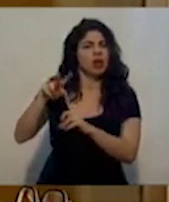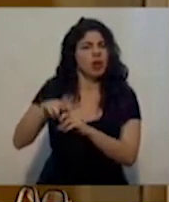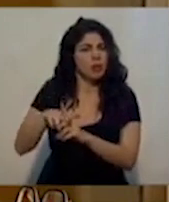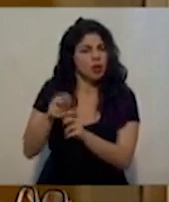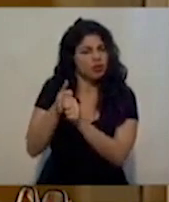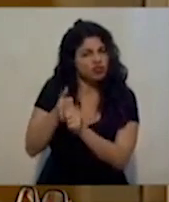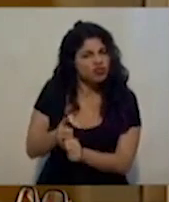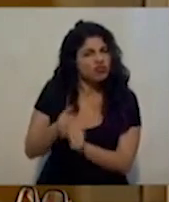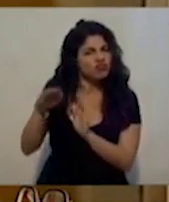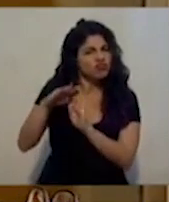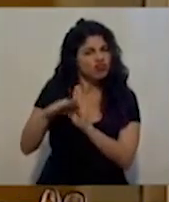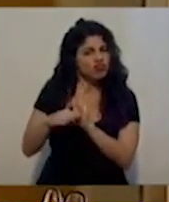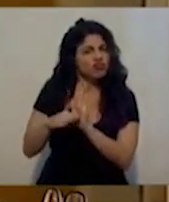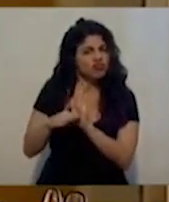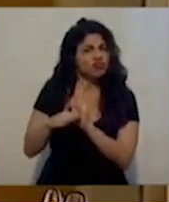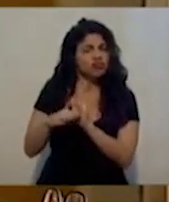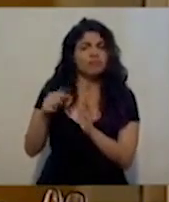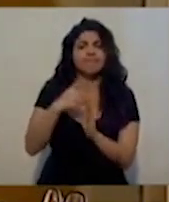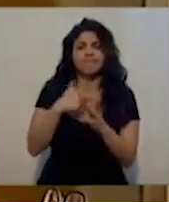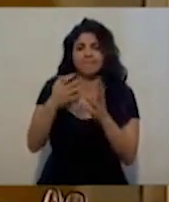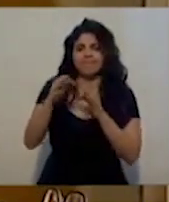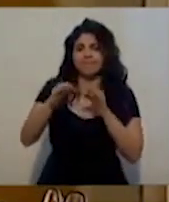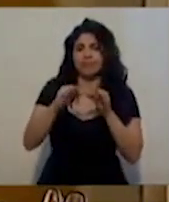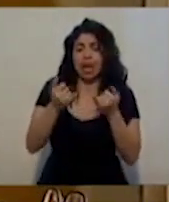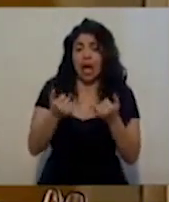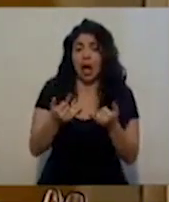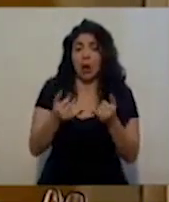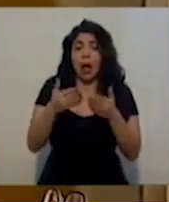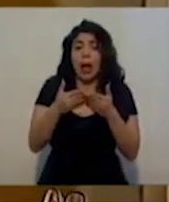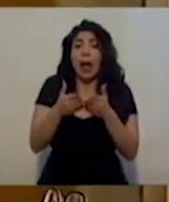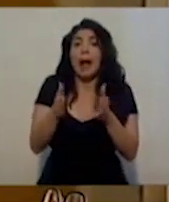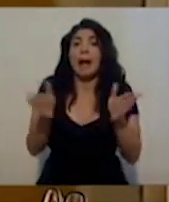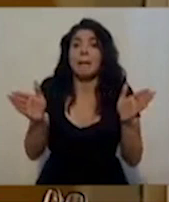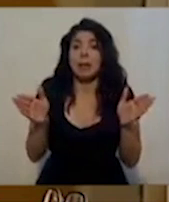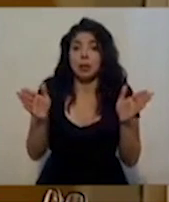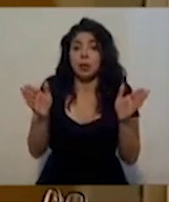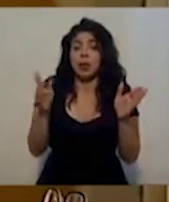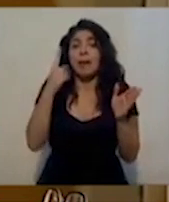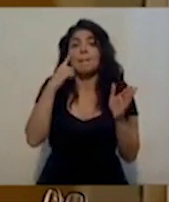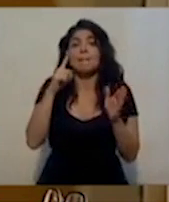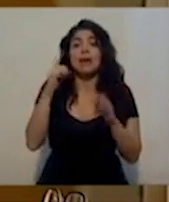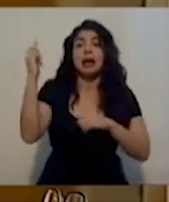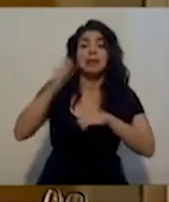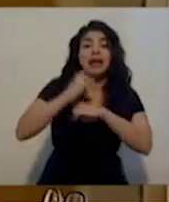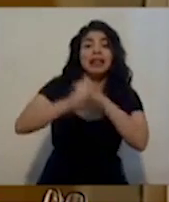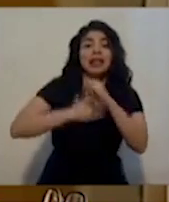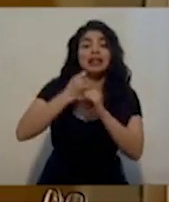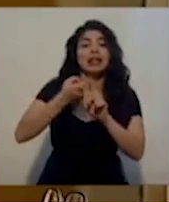estricta de los protocolos quisiera referirme a la ampliación de la apertura a rutas internacionales desde